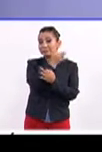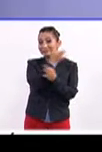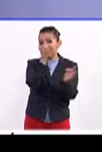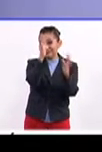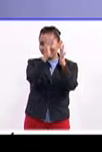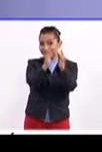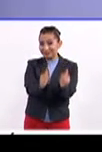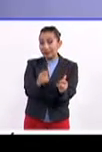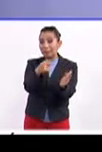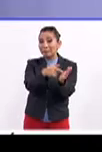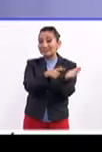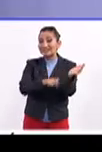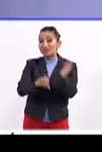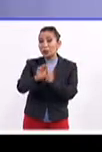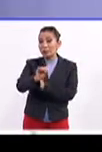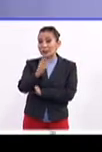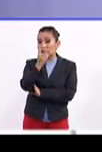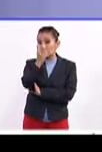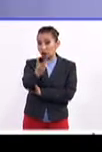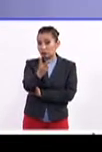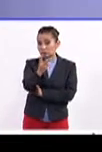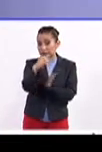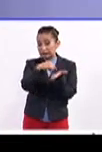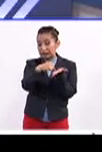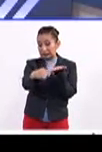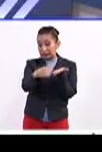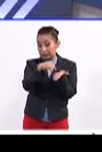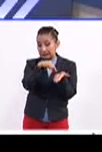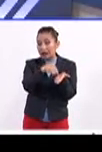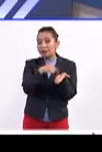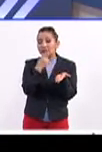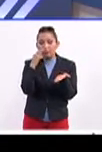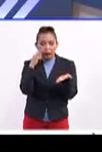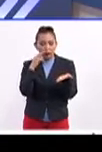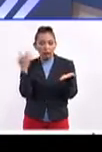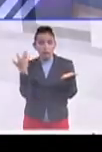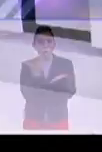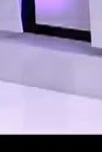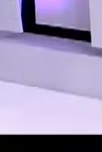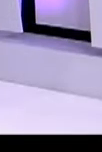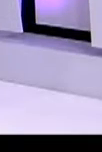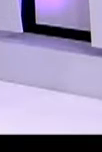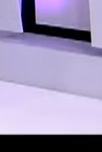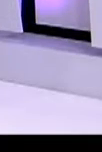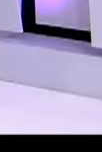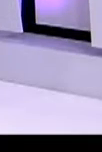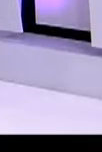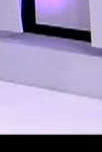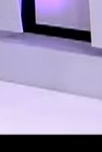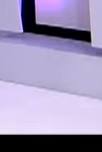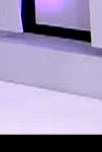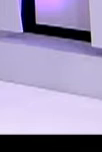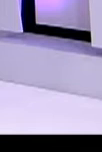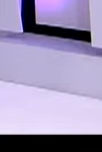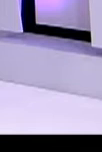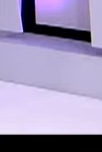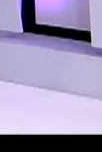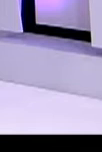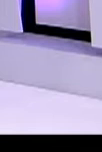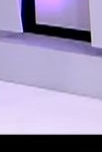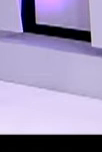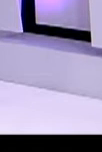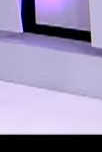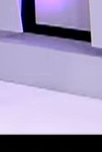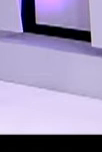Francesa de 1792 y creo que eso nos lleva para ver qué es esto. También explicó qué artículos de la